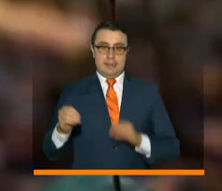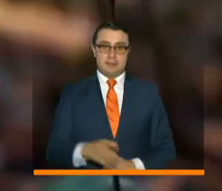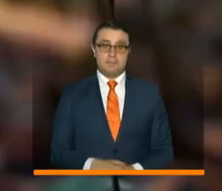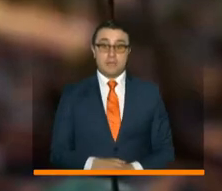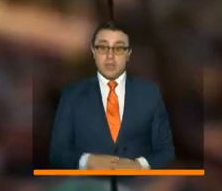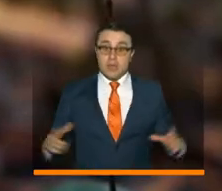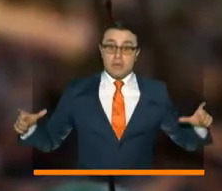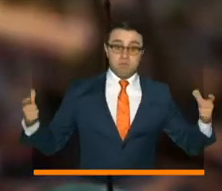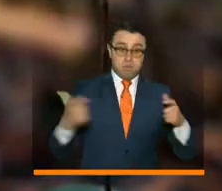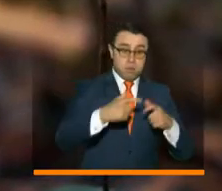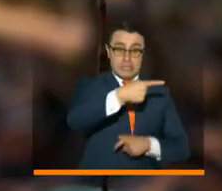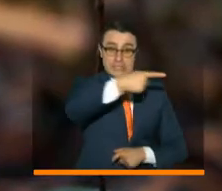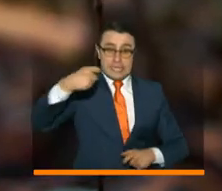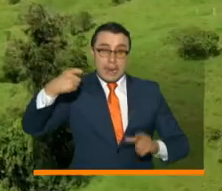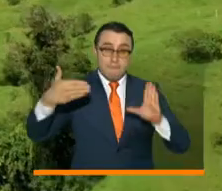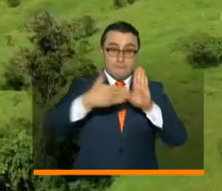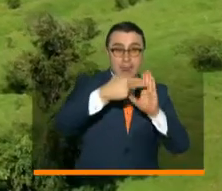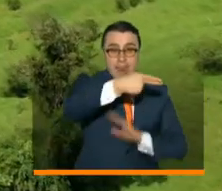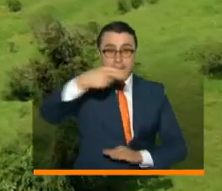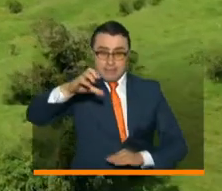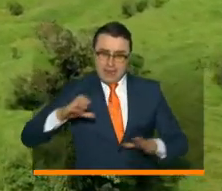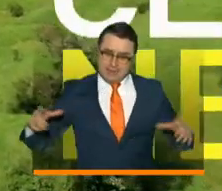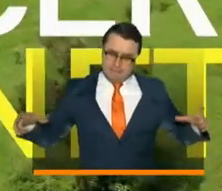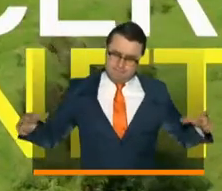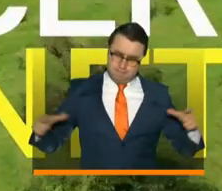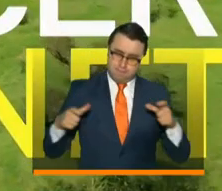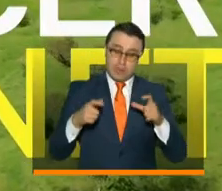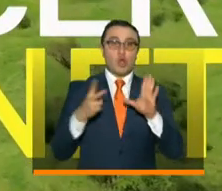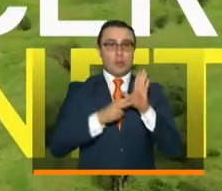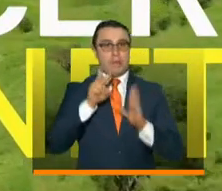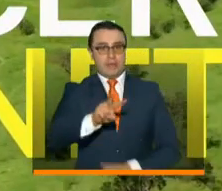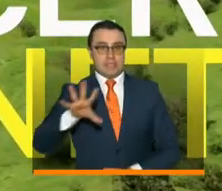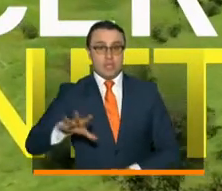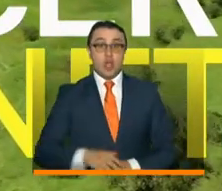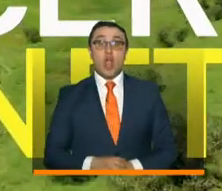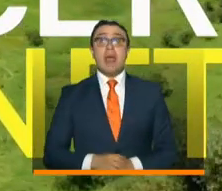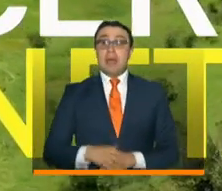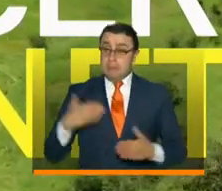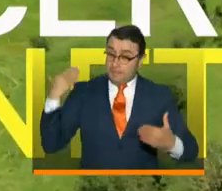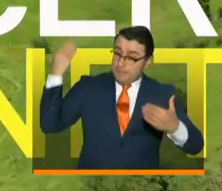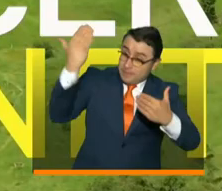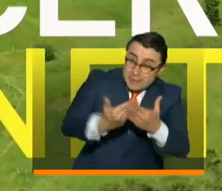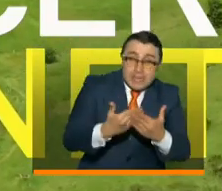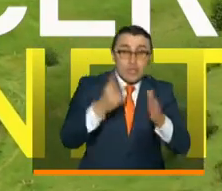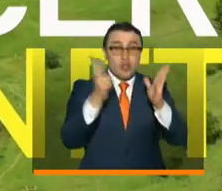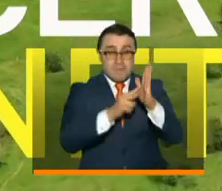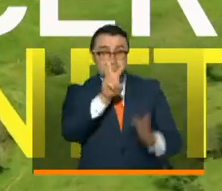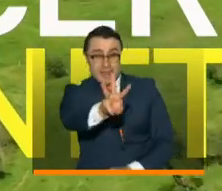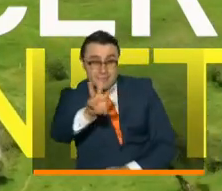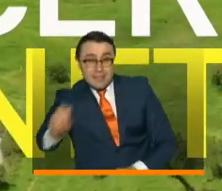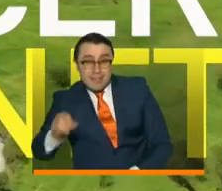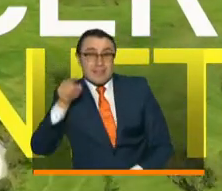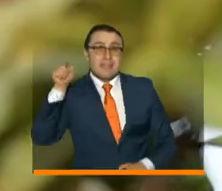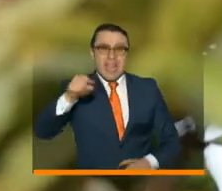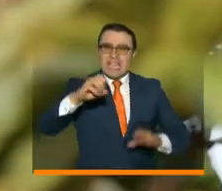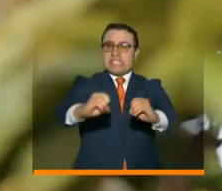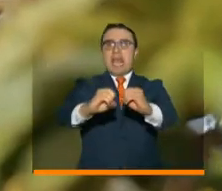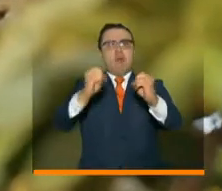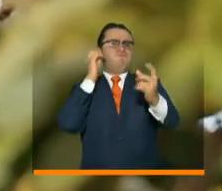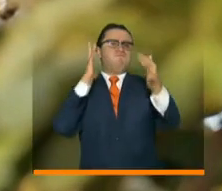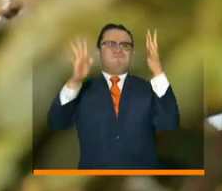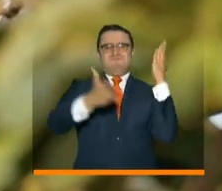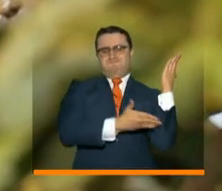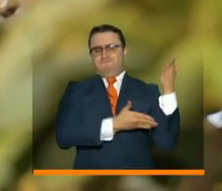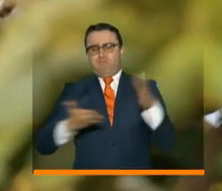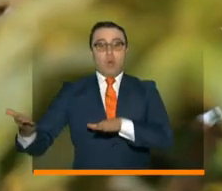hectáreas para el 2025 y llegar a cero deforestación en Colombia para el año 2030. Esta